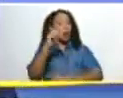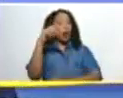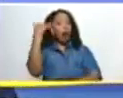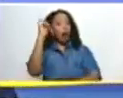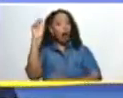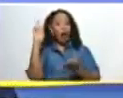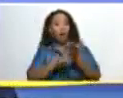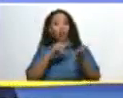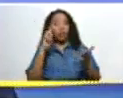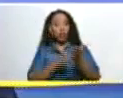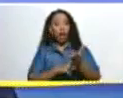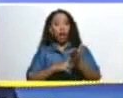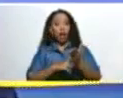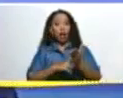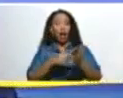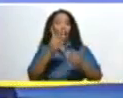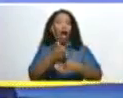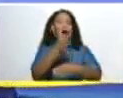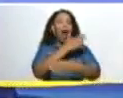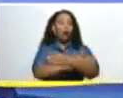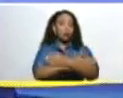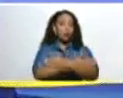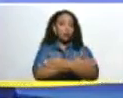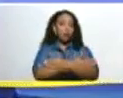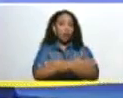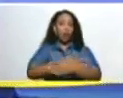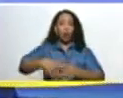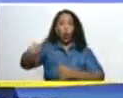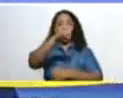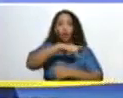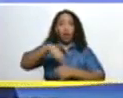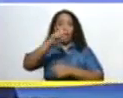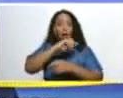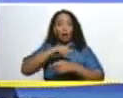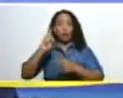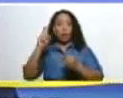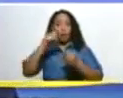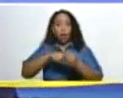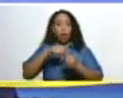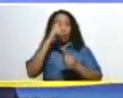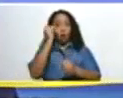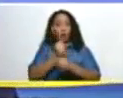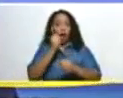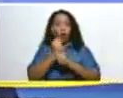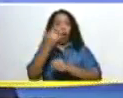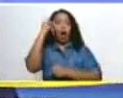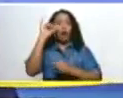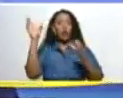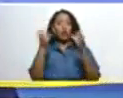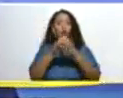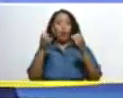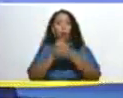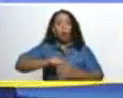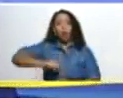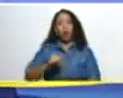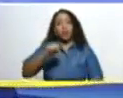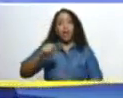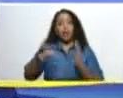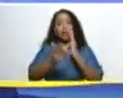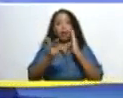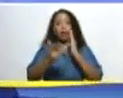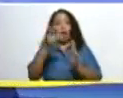que antes que todos ustedes existió un cuerpo de policía técnica